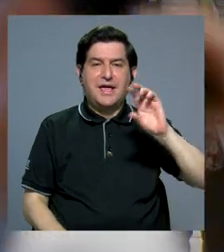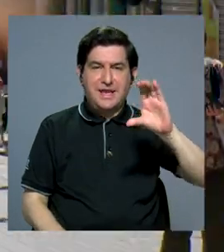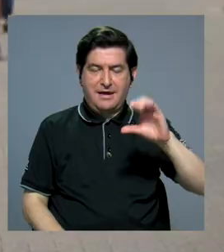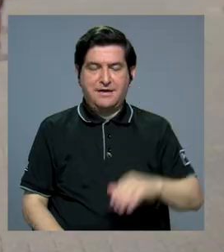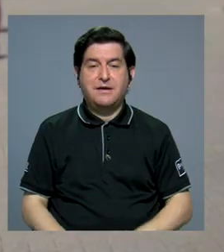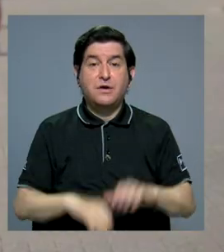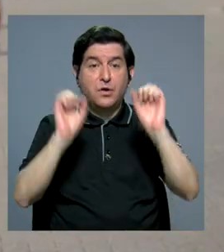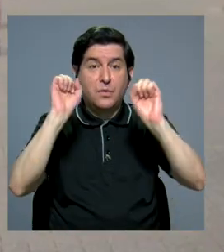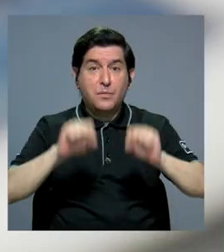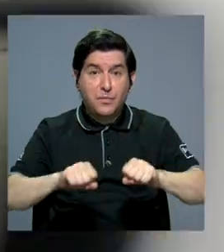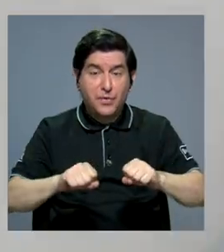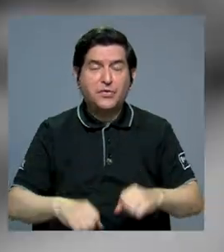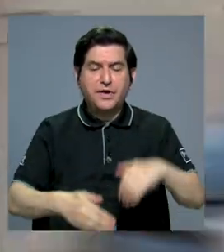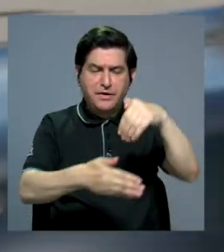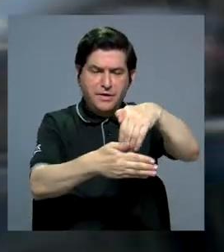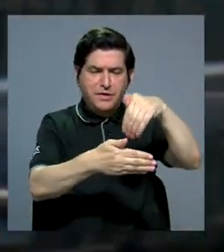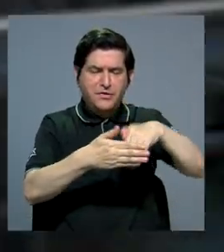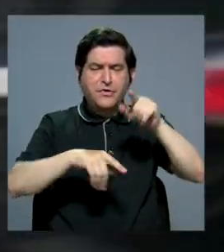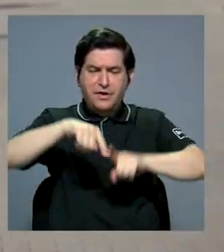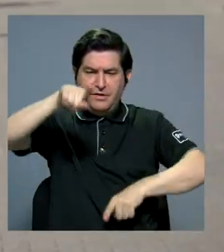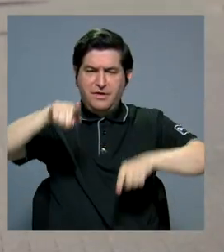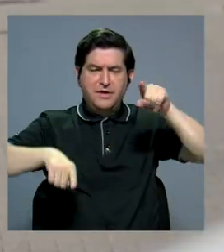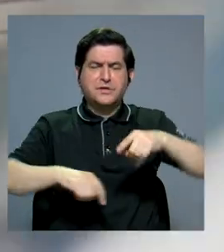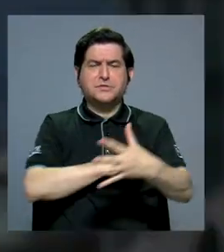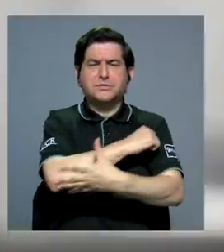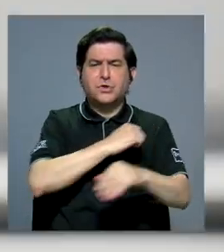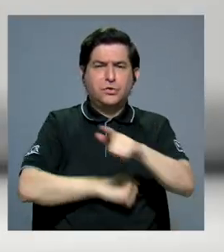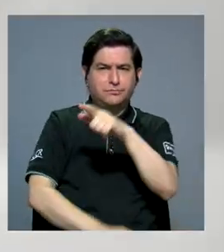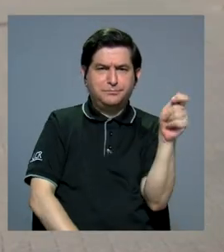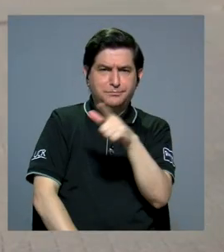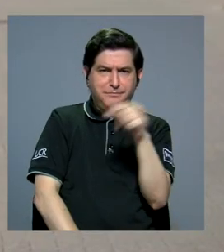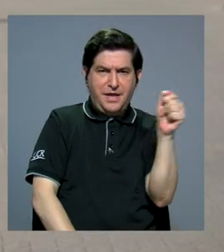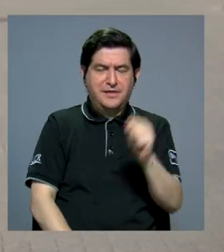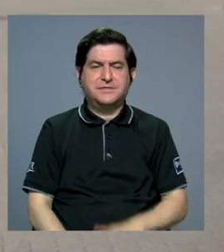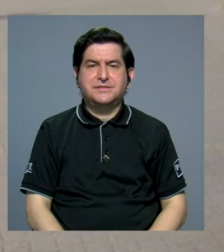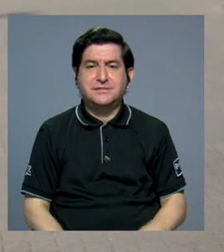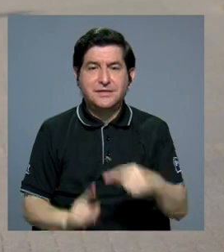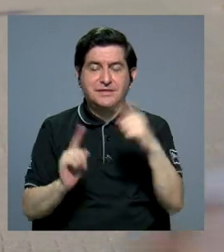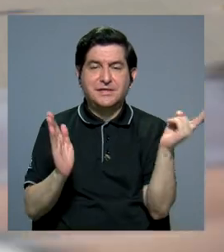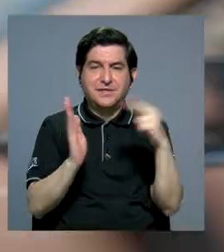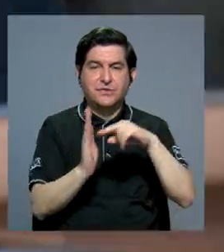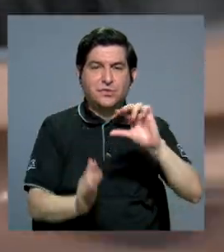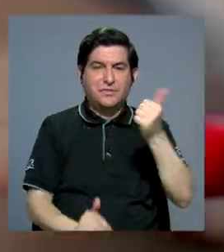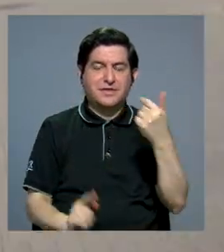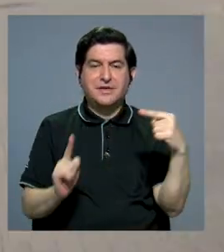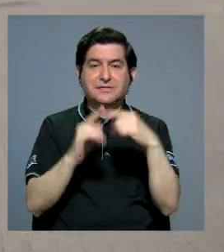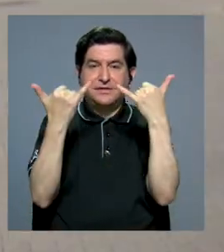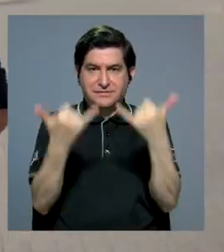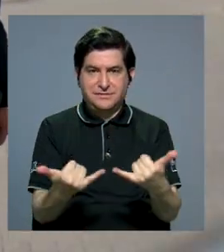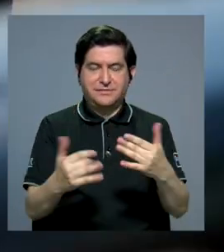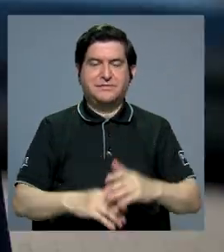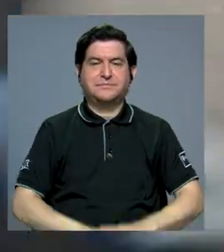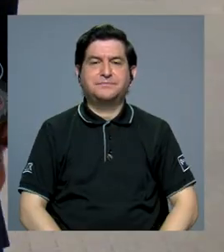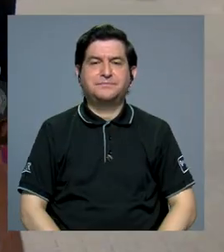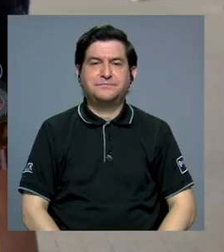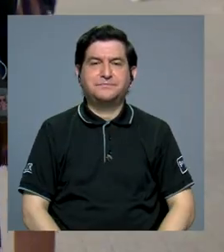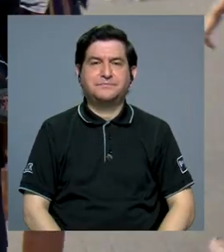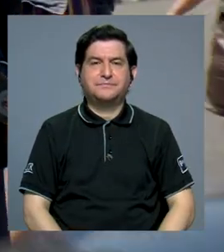INEC, de modo que se pueda generar un registro estadístico de pobreza mensual que abarque desde el 2010 hasta la